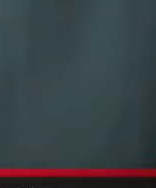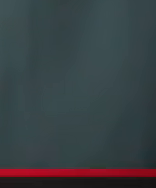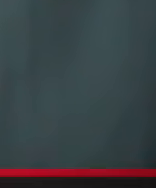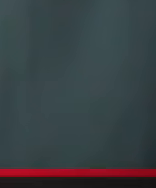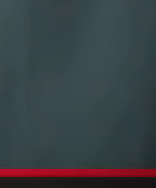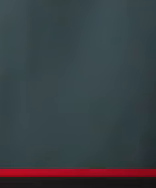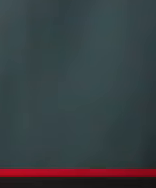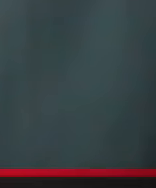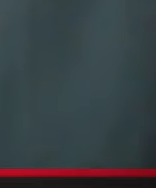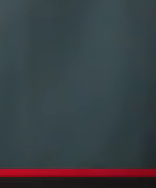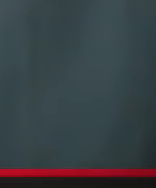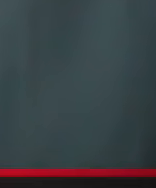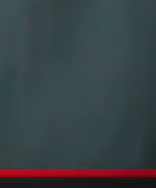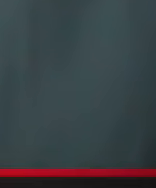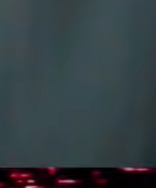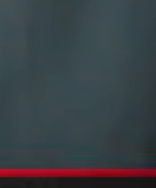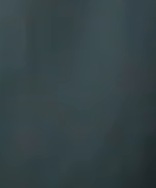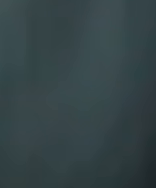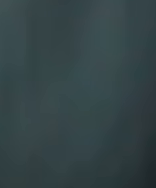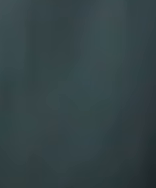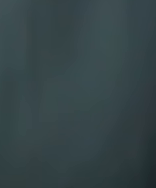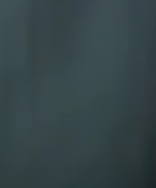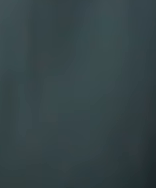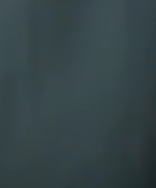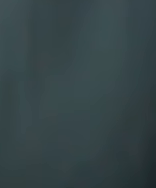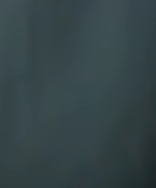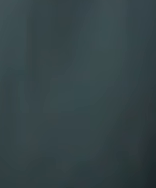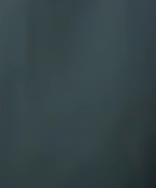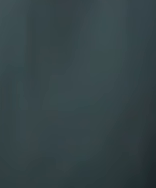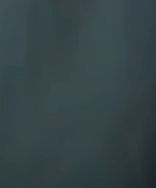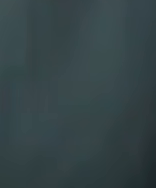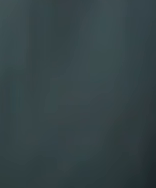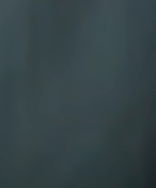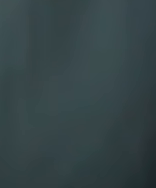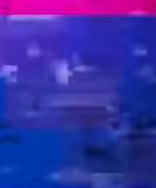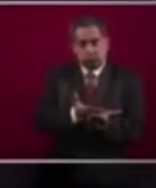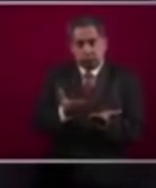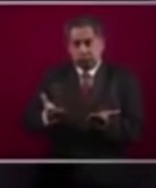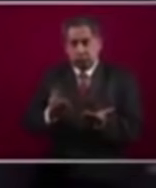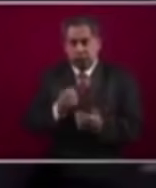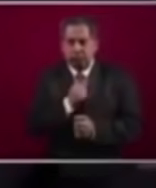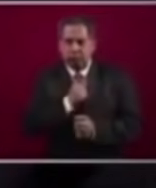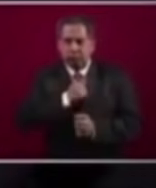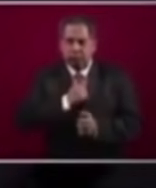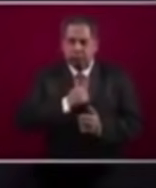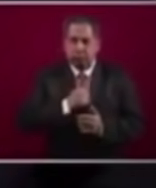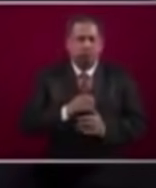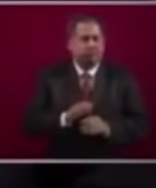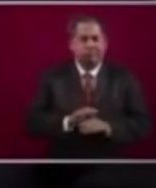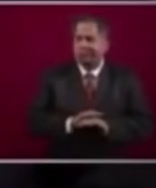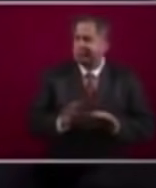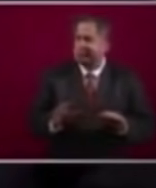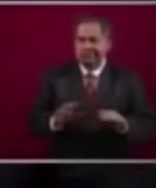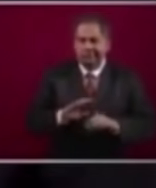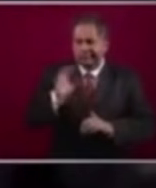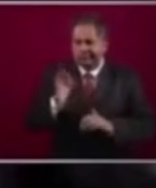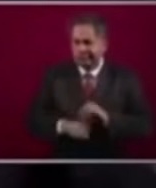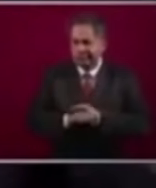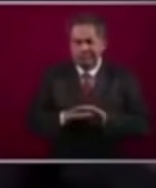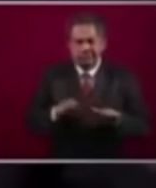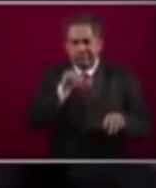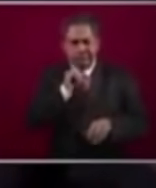ese tamaño, aunque el Gansito Morenela insista que ya puede decir que acabó con la corrupción. Ahora ya no existe eso, no